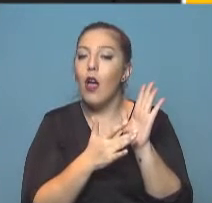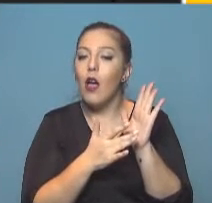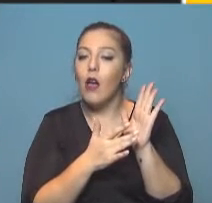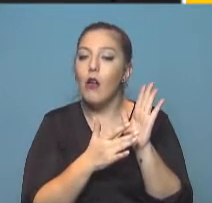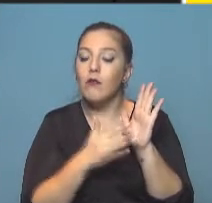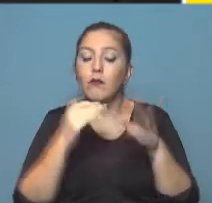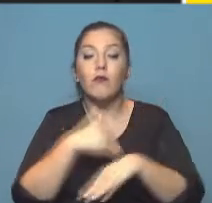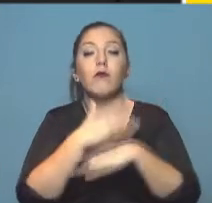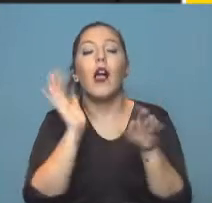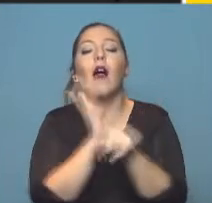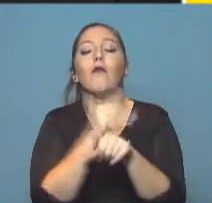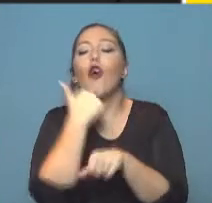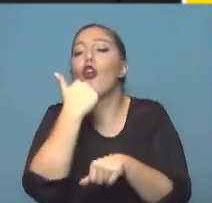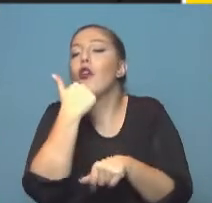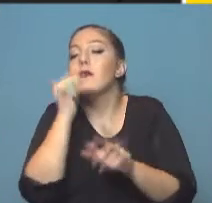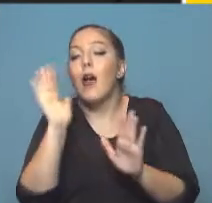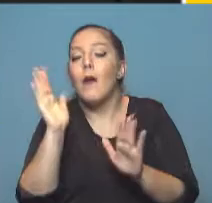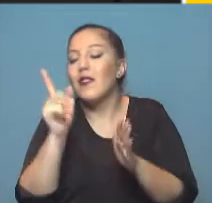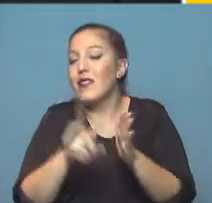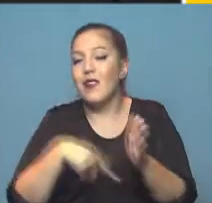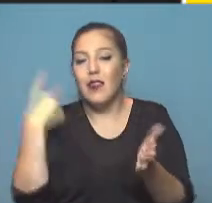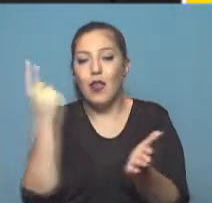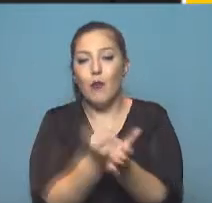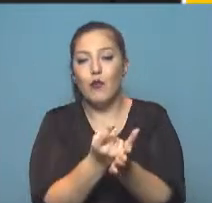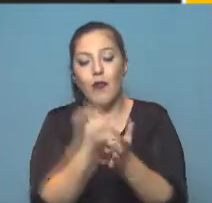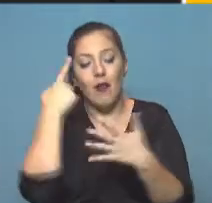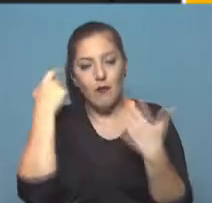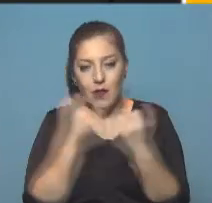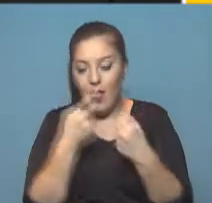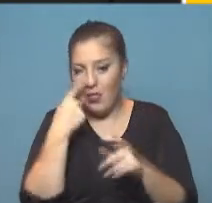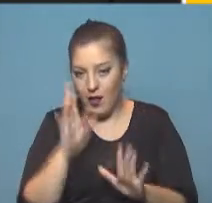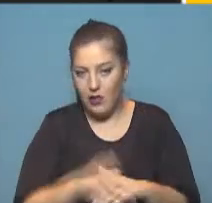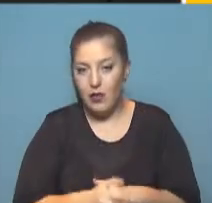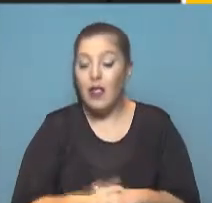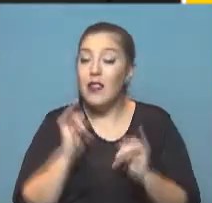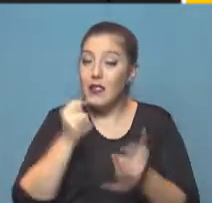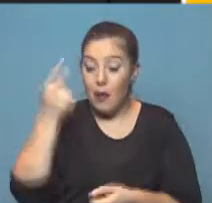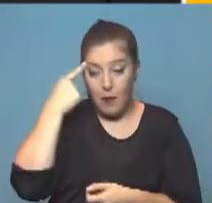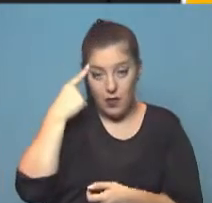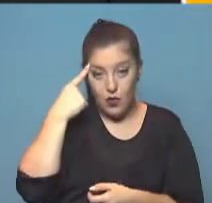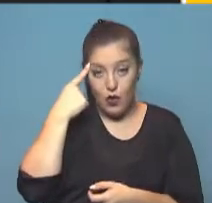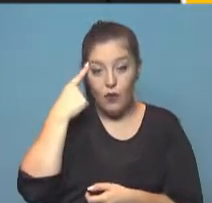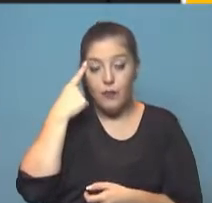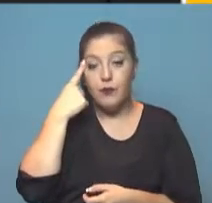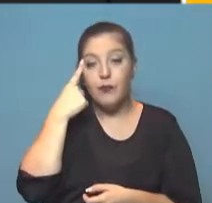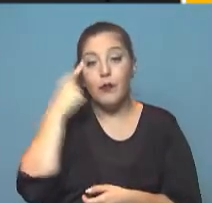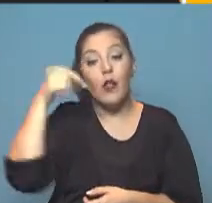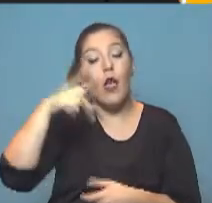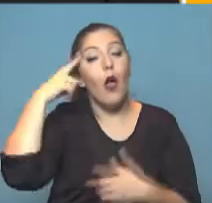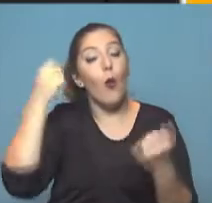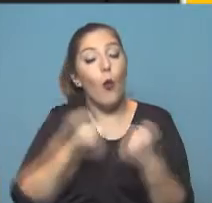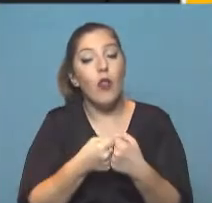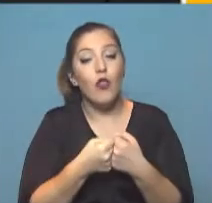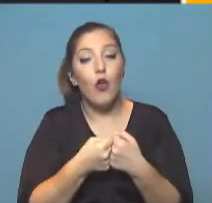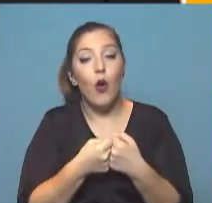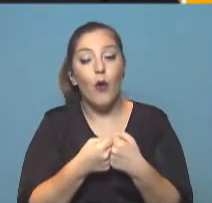en el cual va a ser imposible conciliar intereses. Lo que sí creo es que a este acuerdo